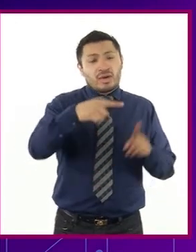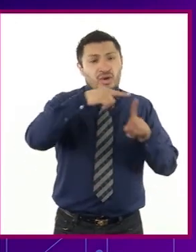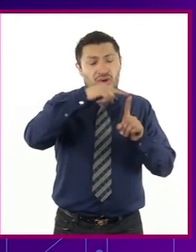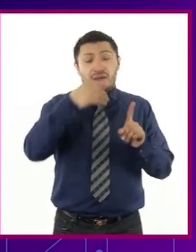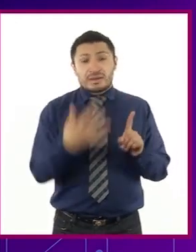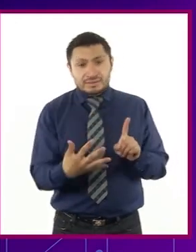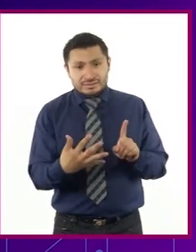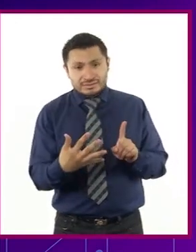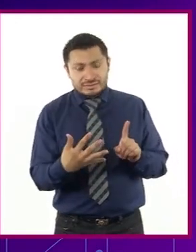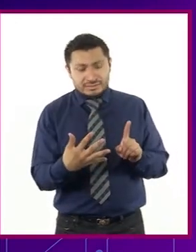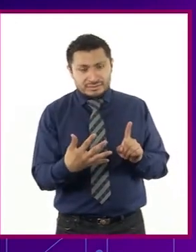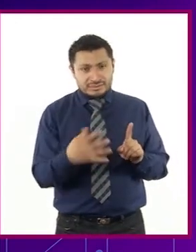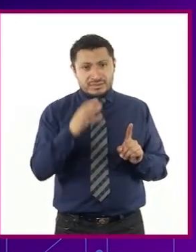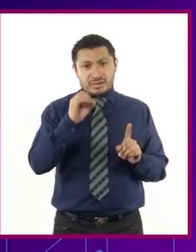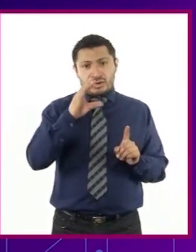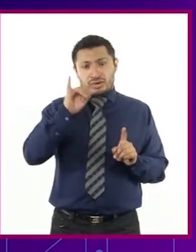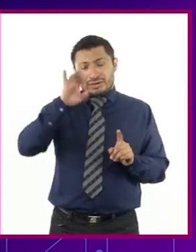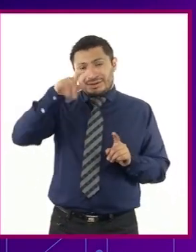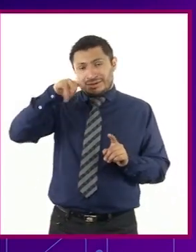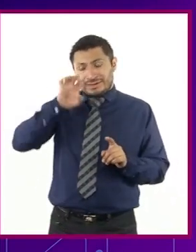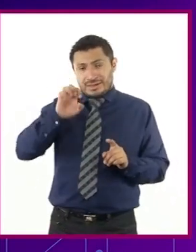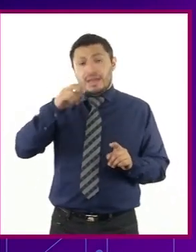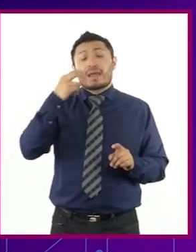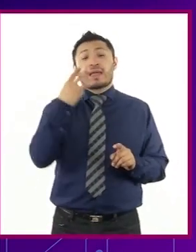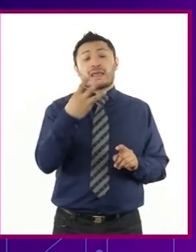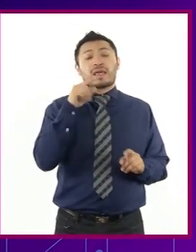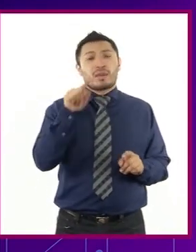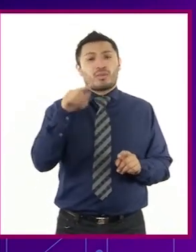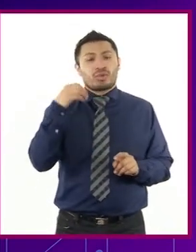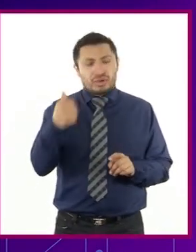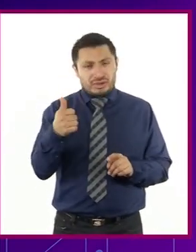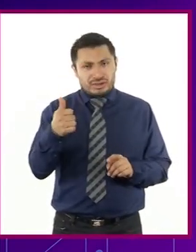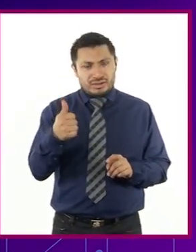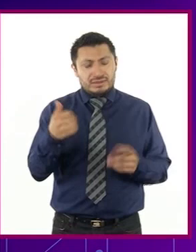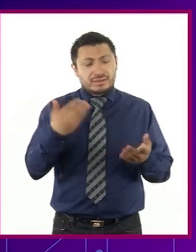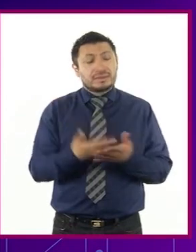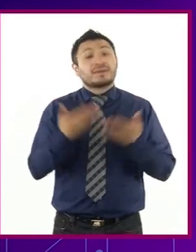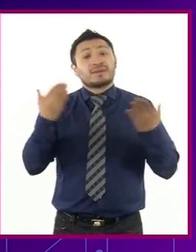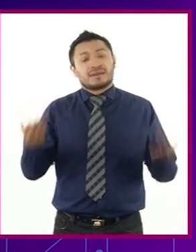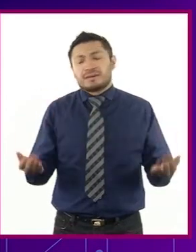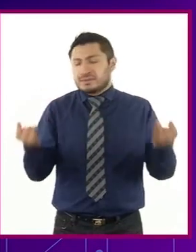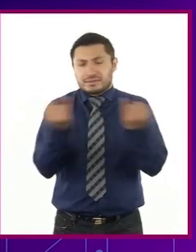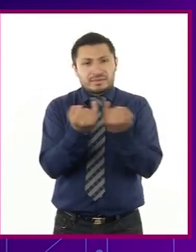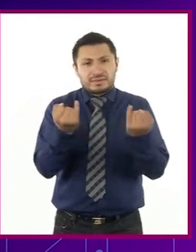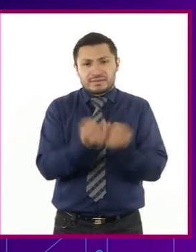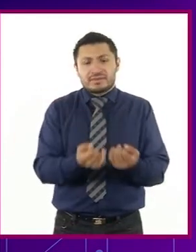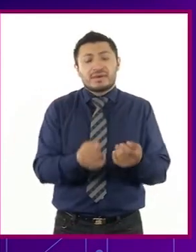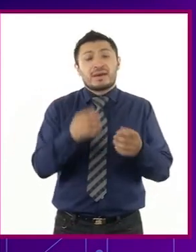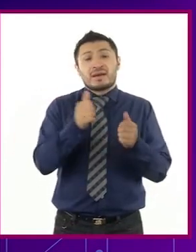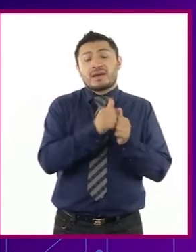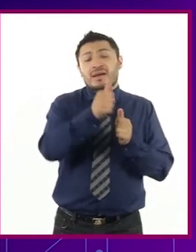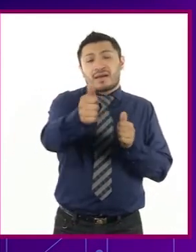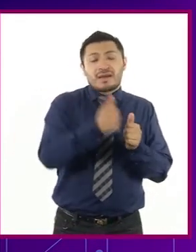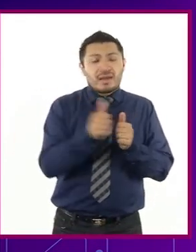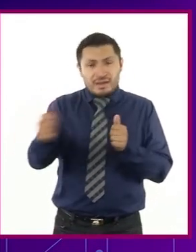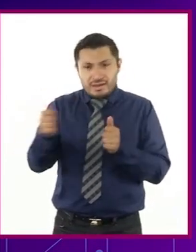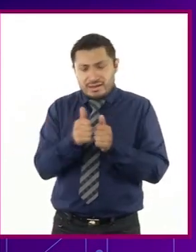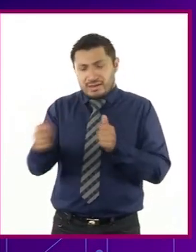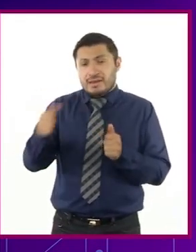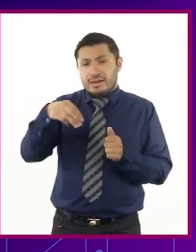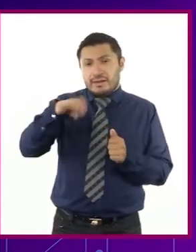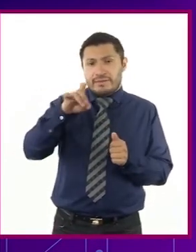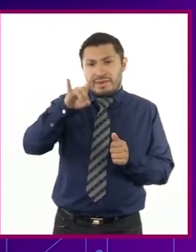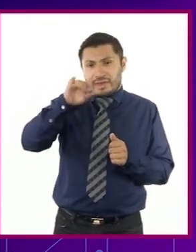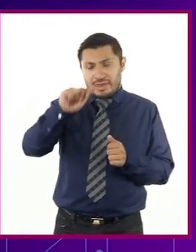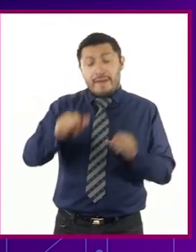5 y el cociente es 3.6. El procedimiento se repite para las distancias a la media del conjunto